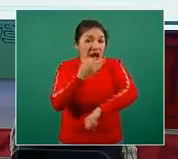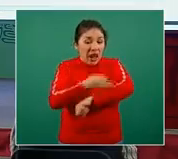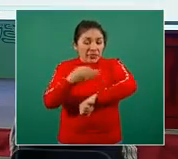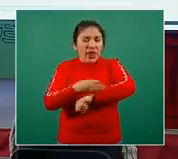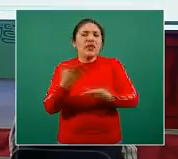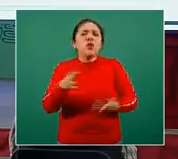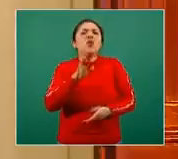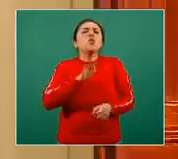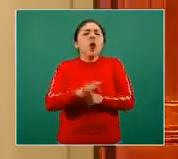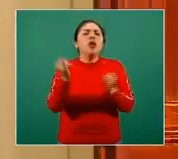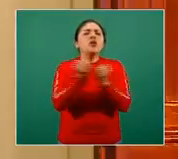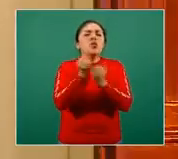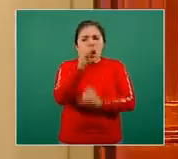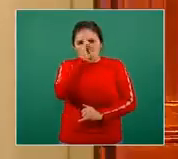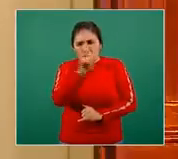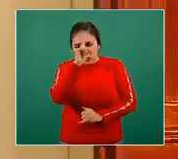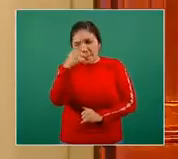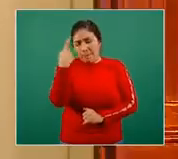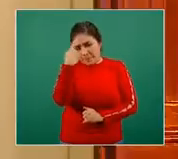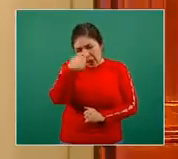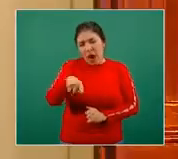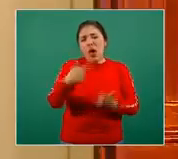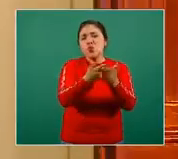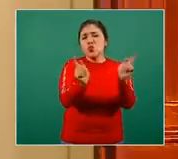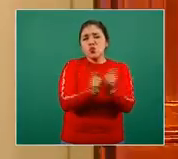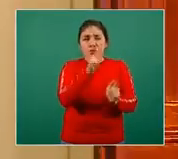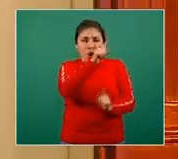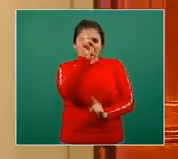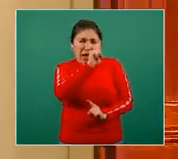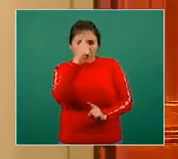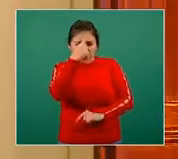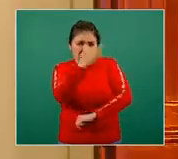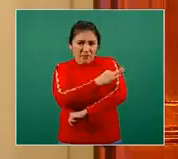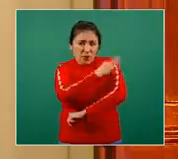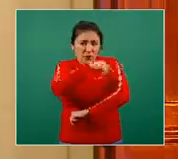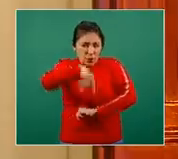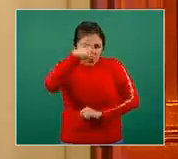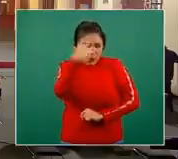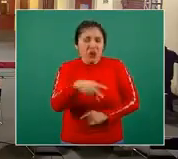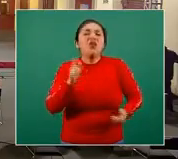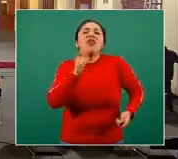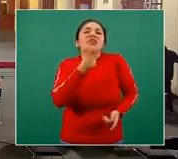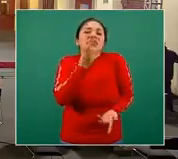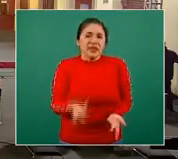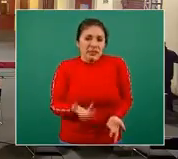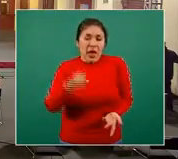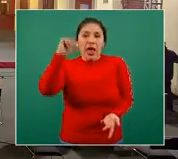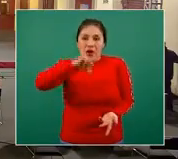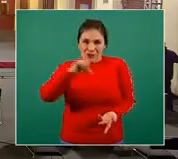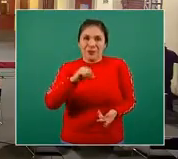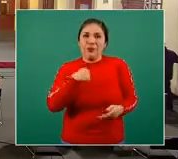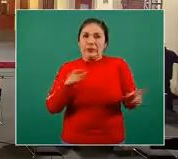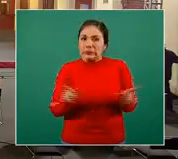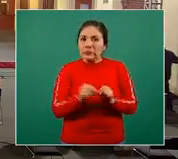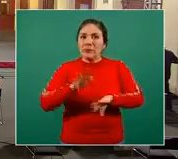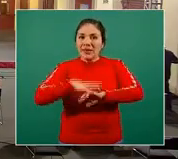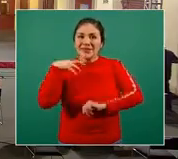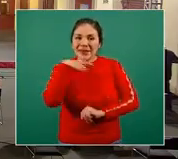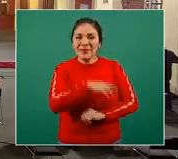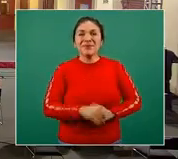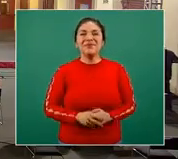son las recomendaciones del Grupo Técnico Asesor de Vacunación de México. Entonces, vamos a acelerar el paso. Hoy